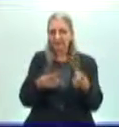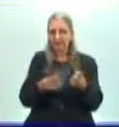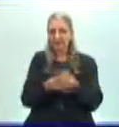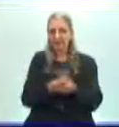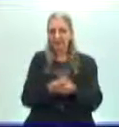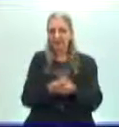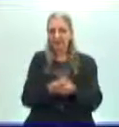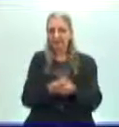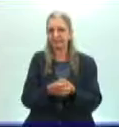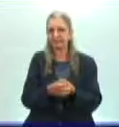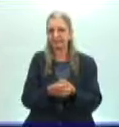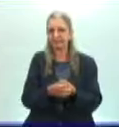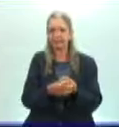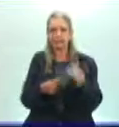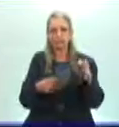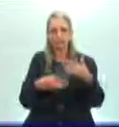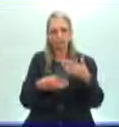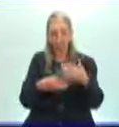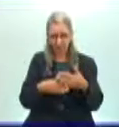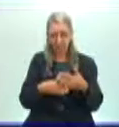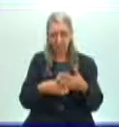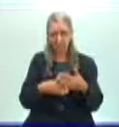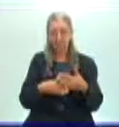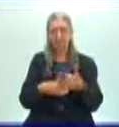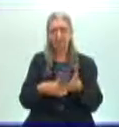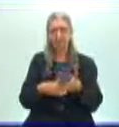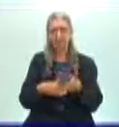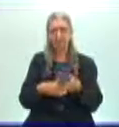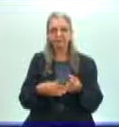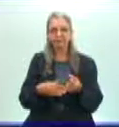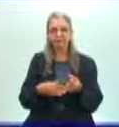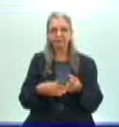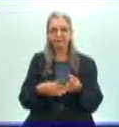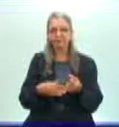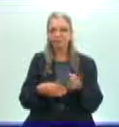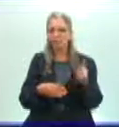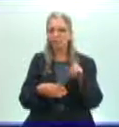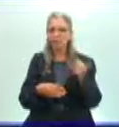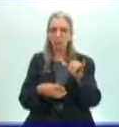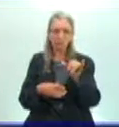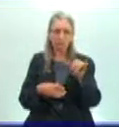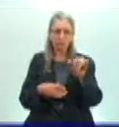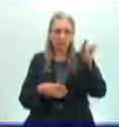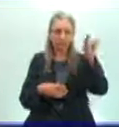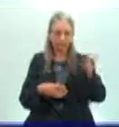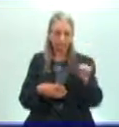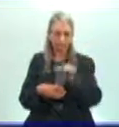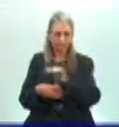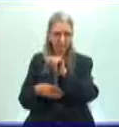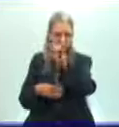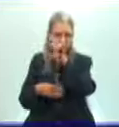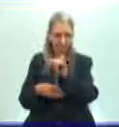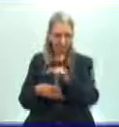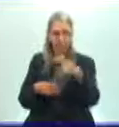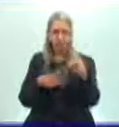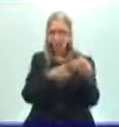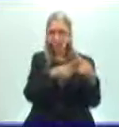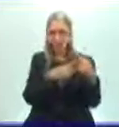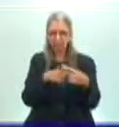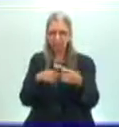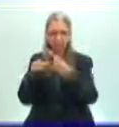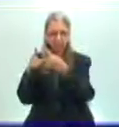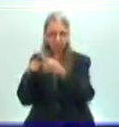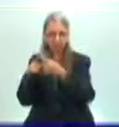vamos a concluir, por supuesto, que no es lo mismo una poligonal, por ejemplo, hallar la longitud de una poligonal, que hallar